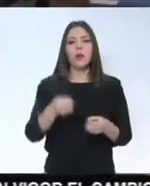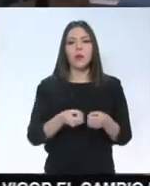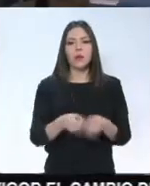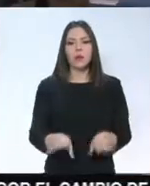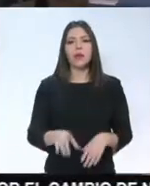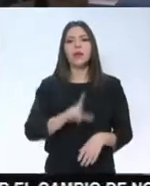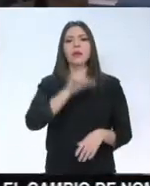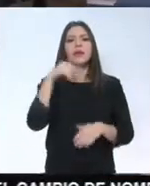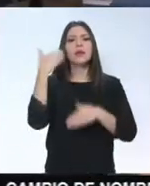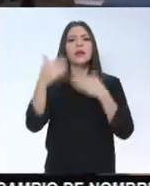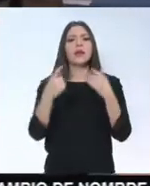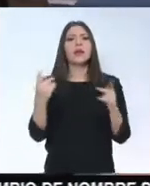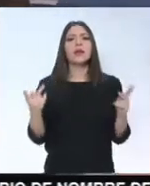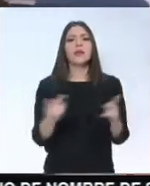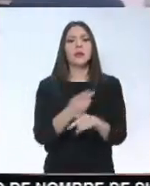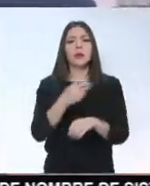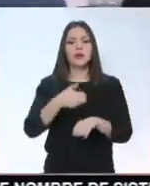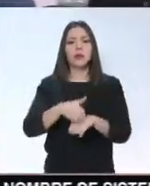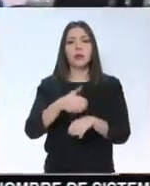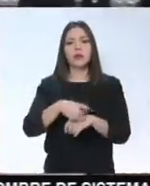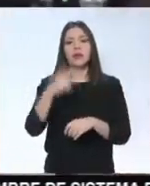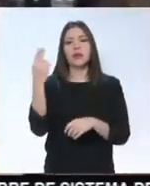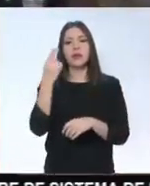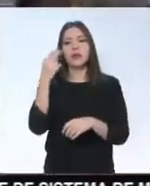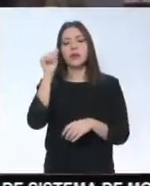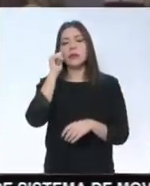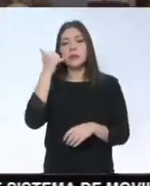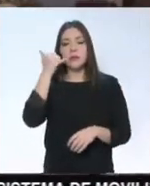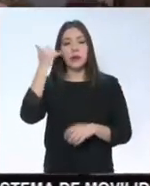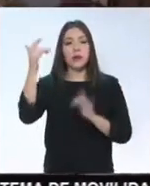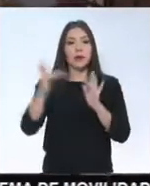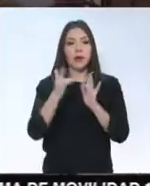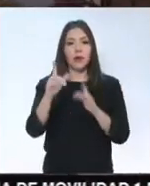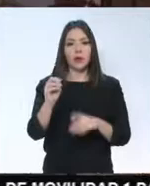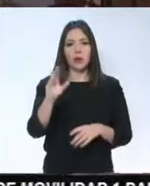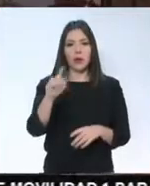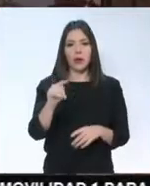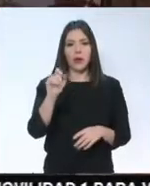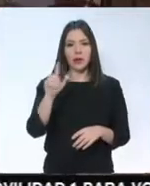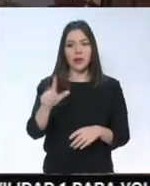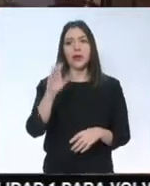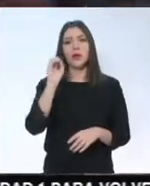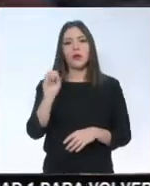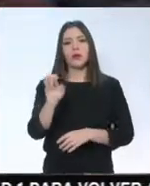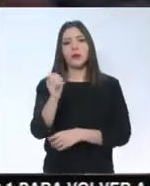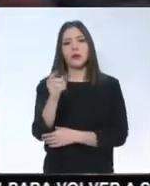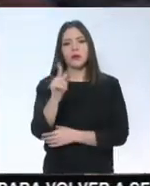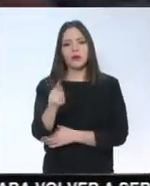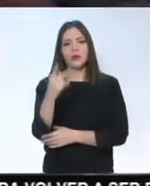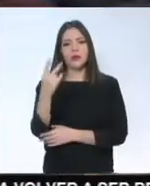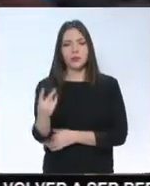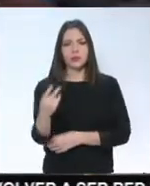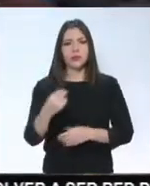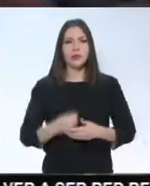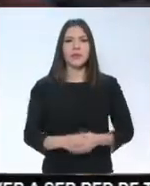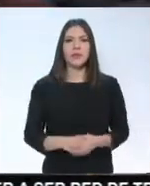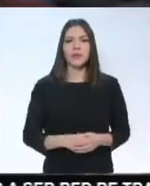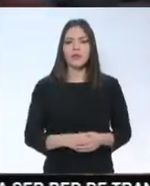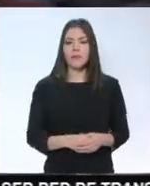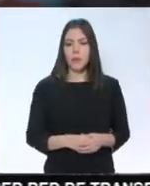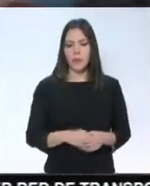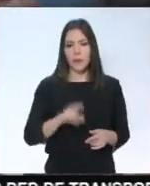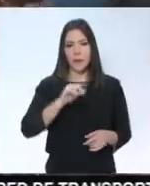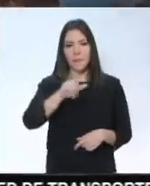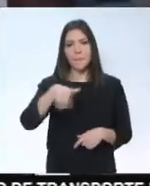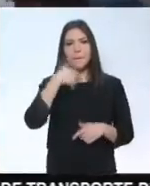invitación a la ciudadanía es que siempre marquemos a Locatel o al 072 o buscamos los otros números. No, la intención es facilitarle la